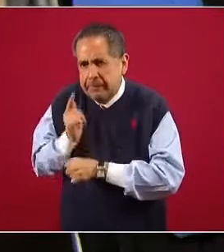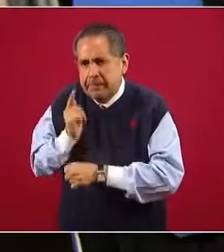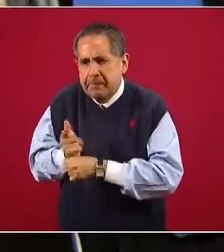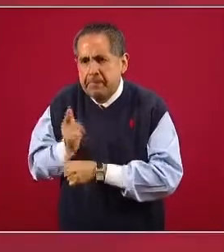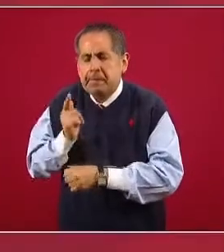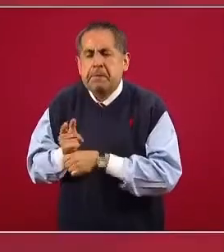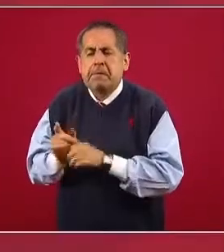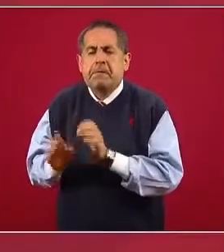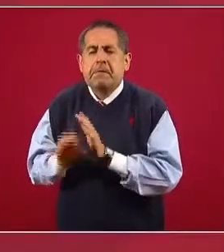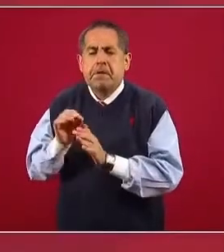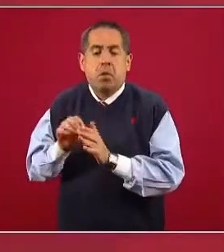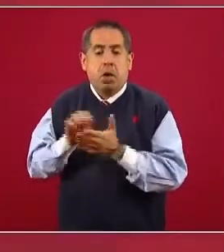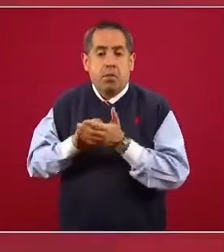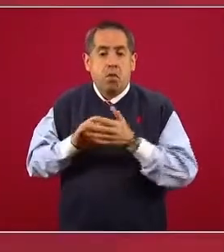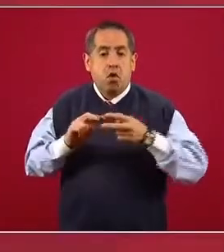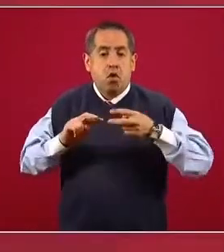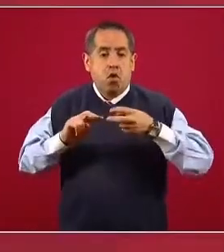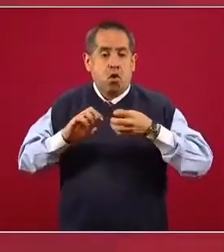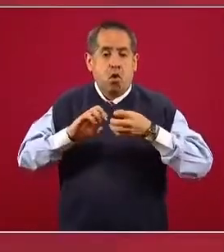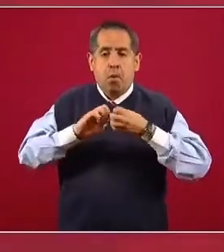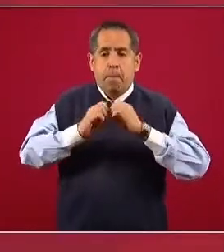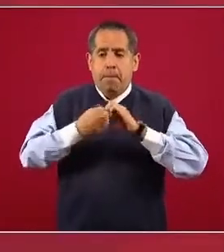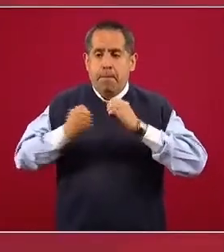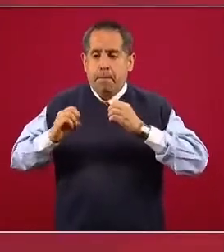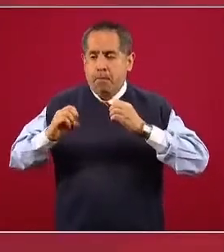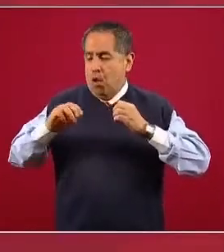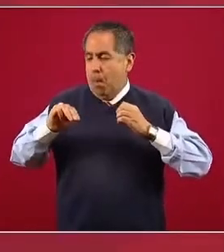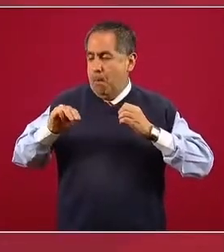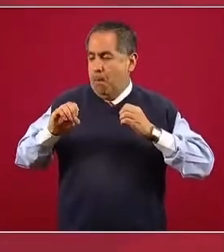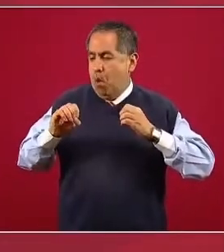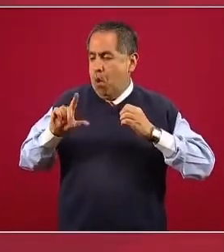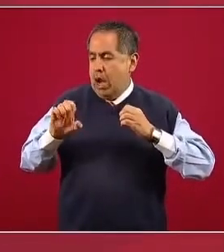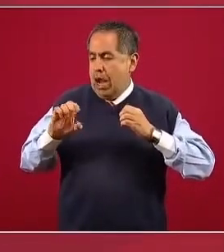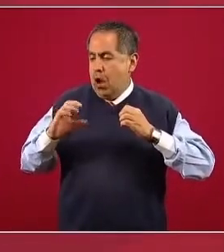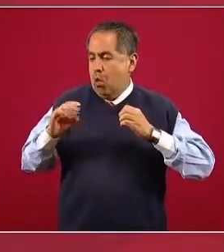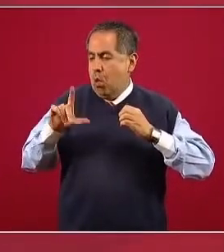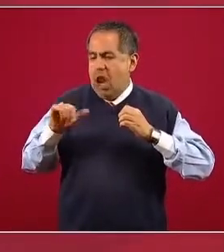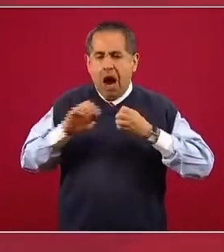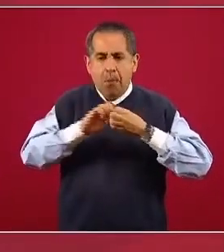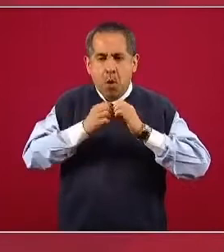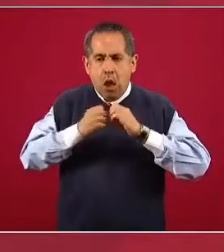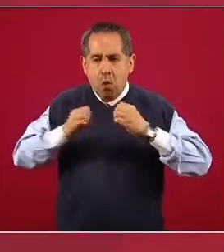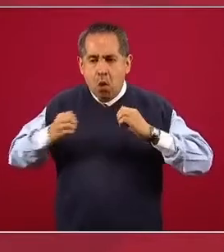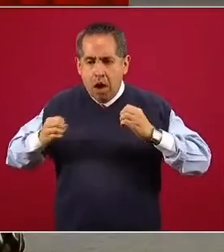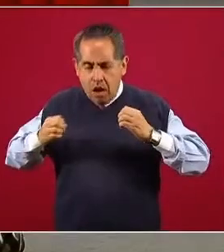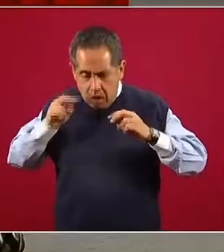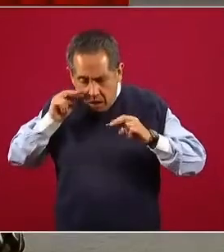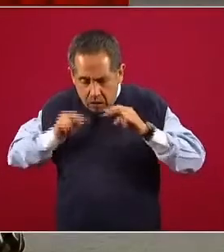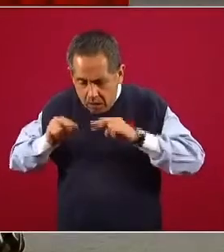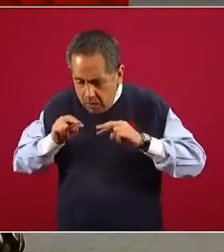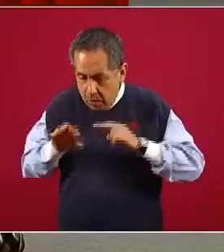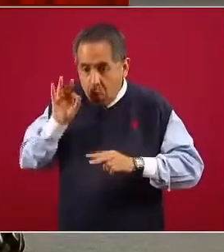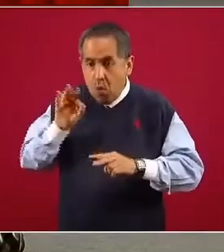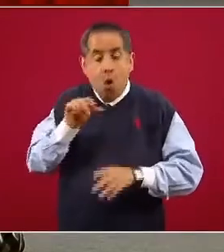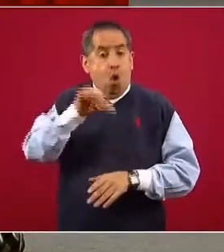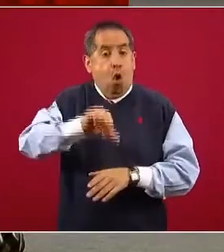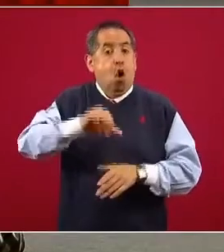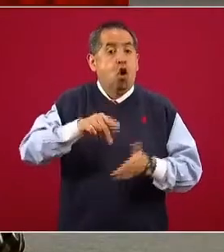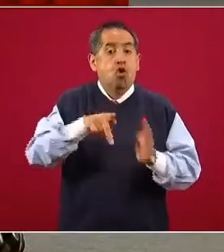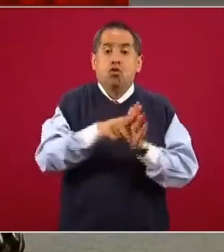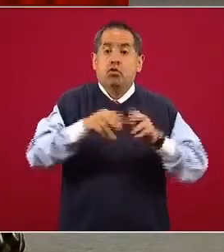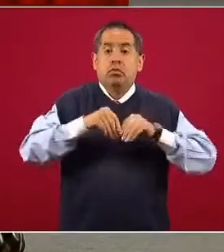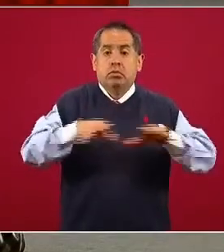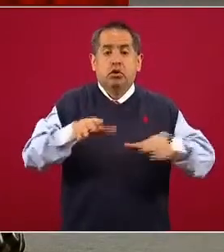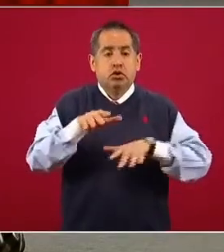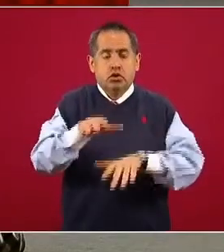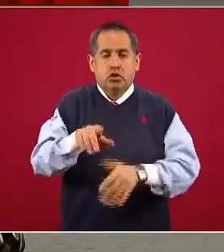aspectos, desde la parte molecular del propio virus. Hoy sale, por cierto, también un artículo interesante en una